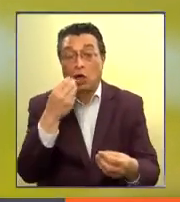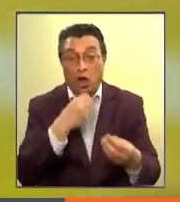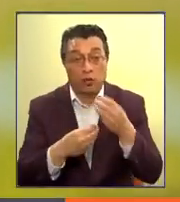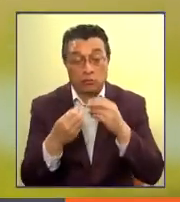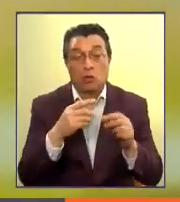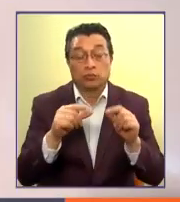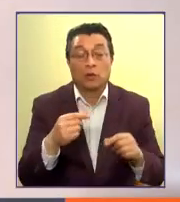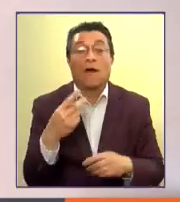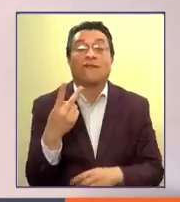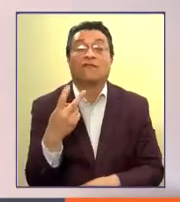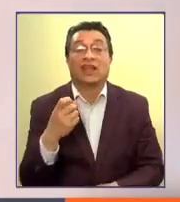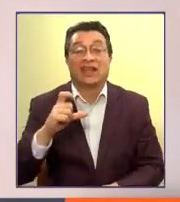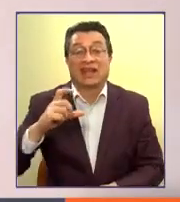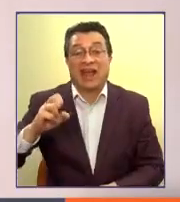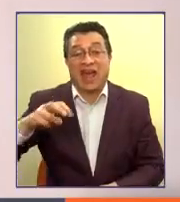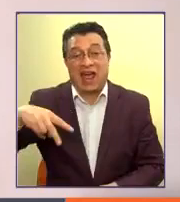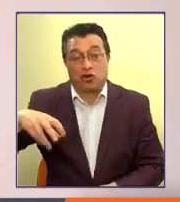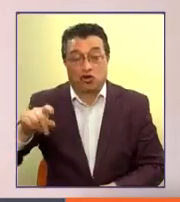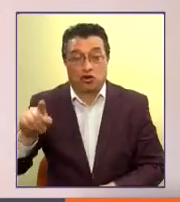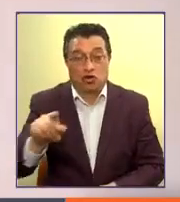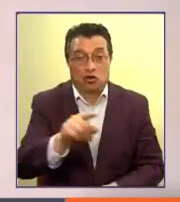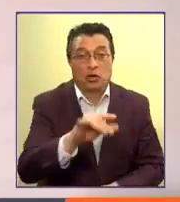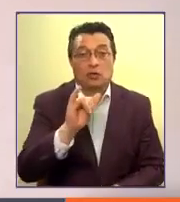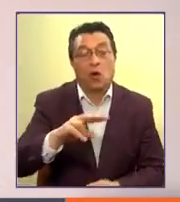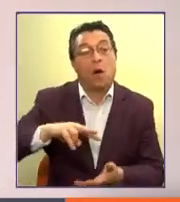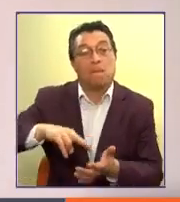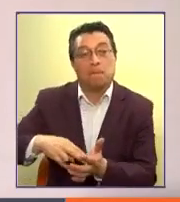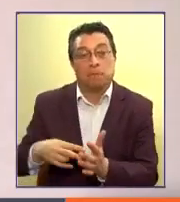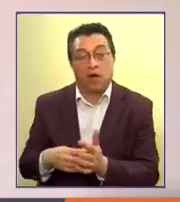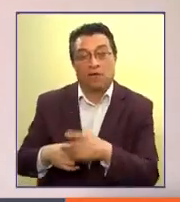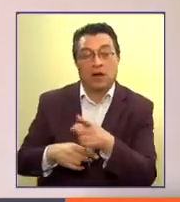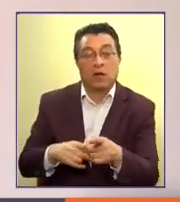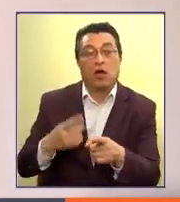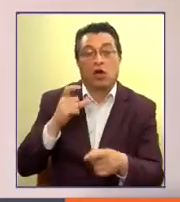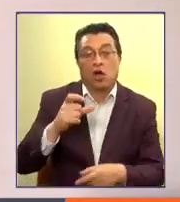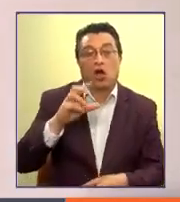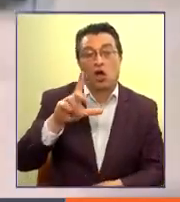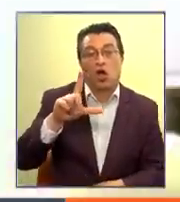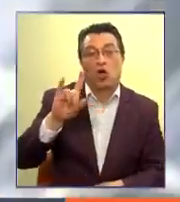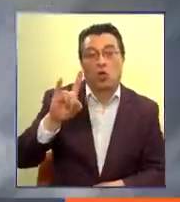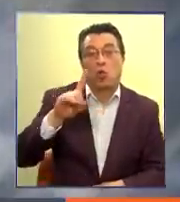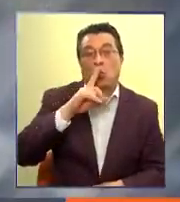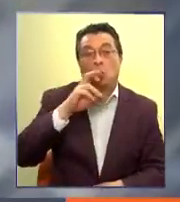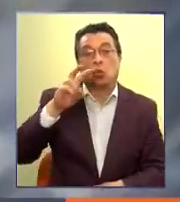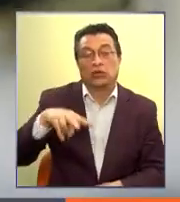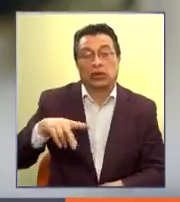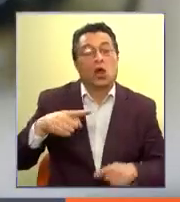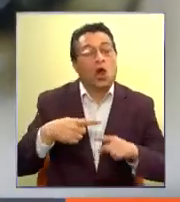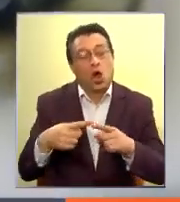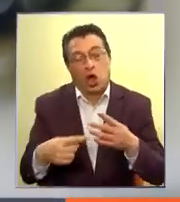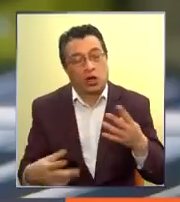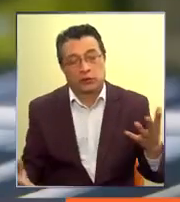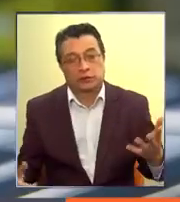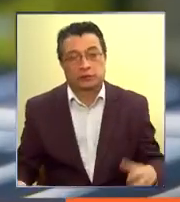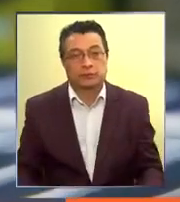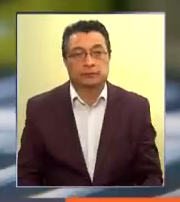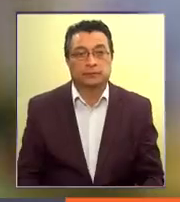los veganos, la gente que tiene problemas con el gluten, los celíacos.